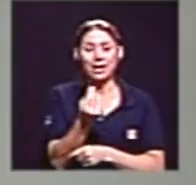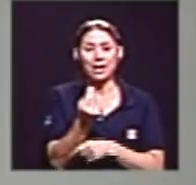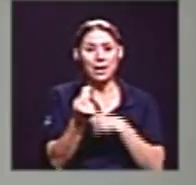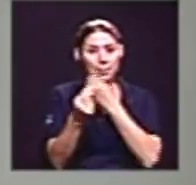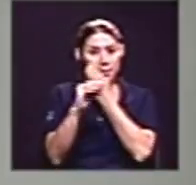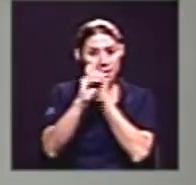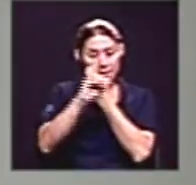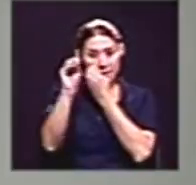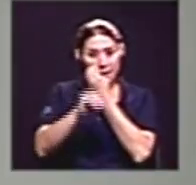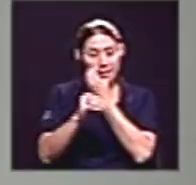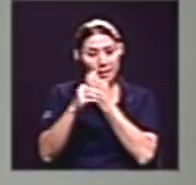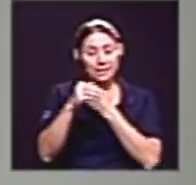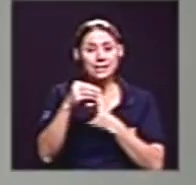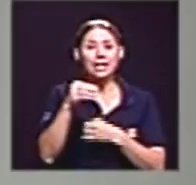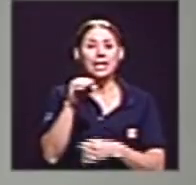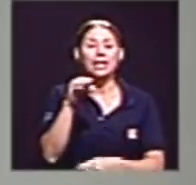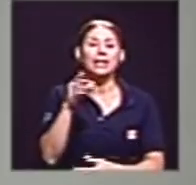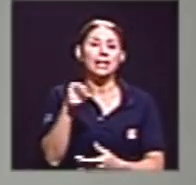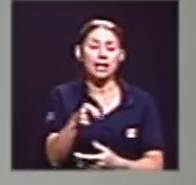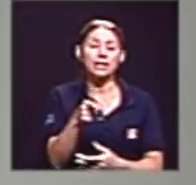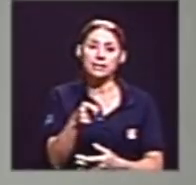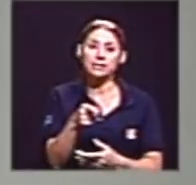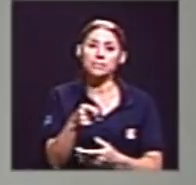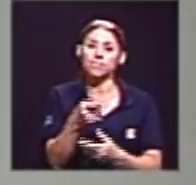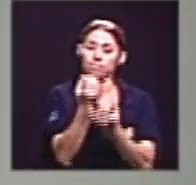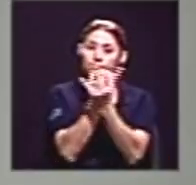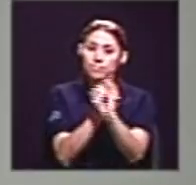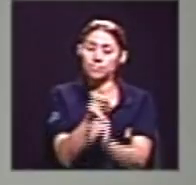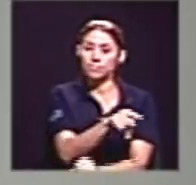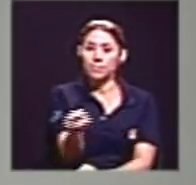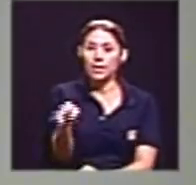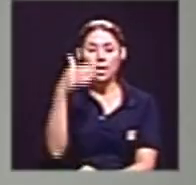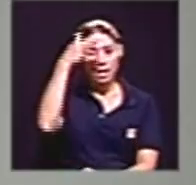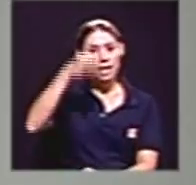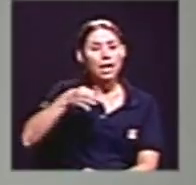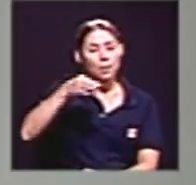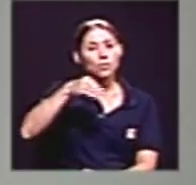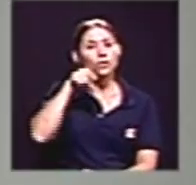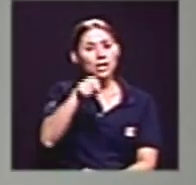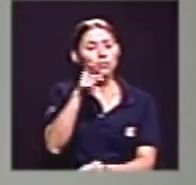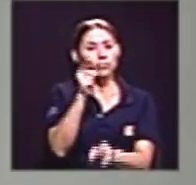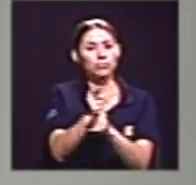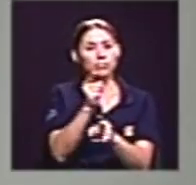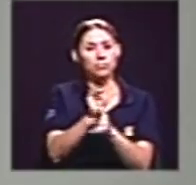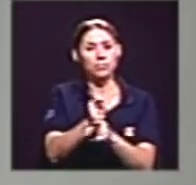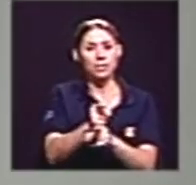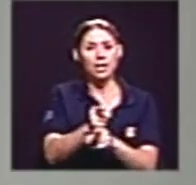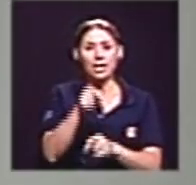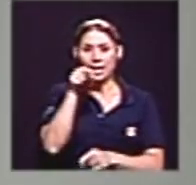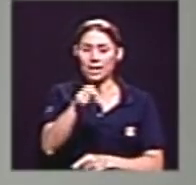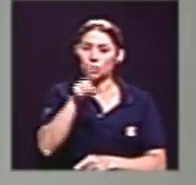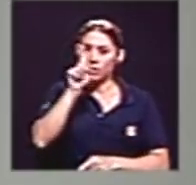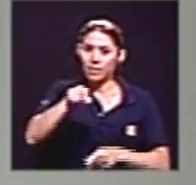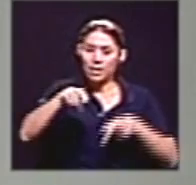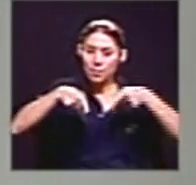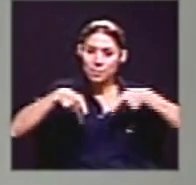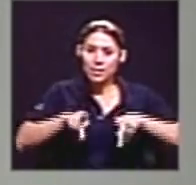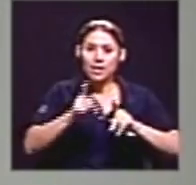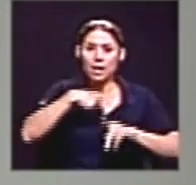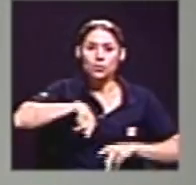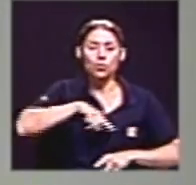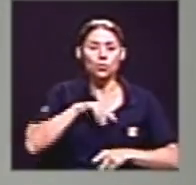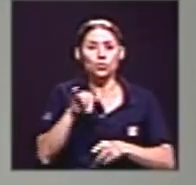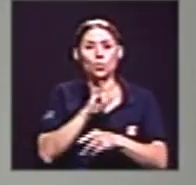tasas de interés por parte del Banco Central, y creemos que esa es la dirección correcta en este país y que eso nos debería permitir como